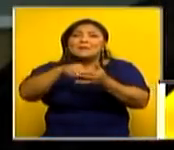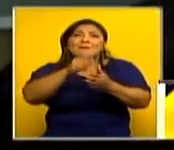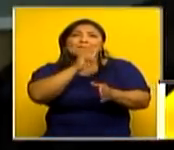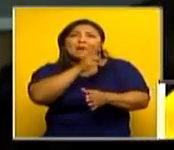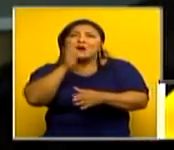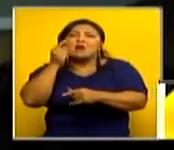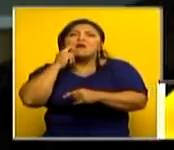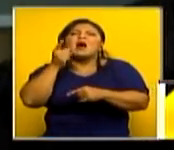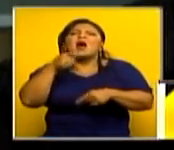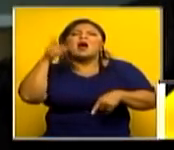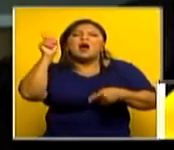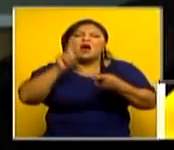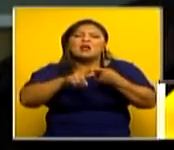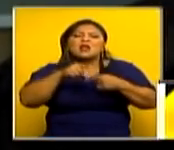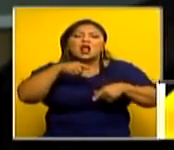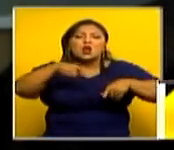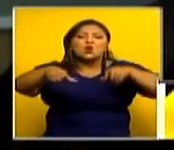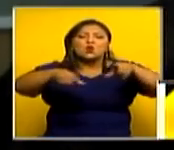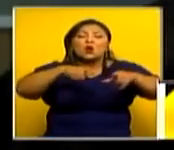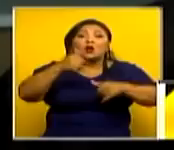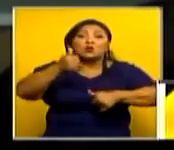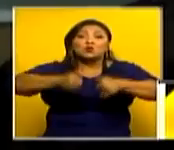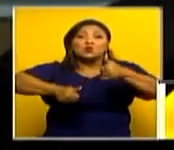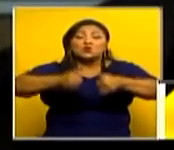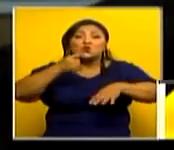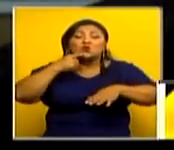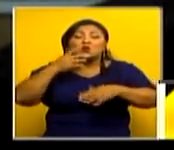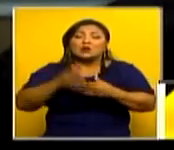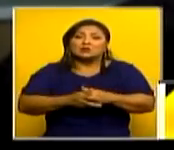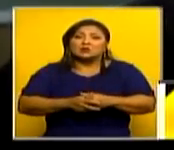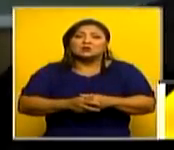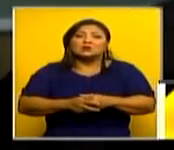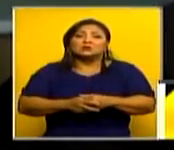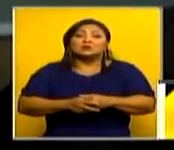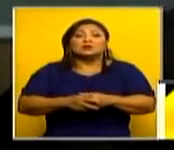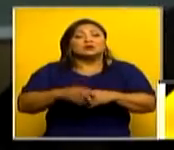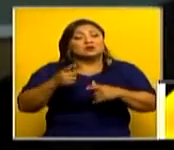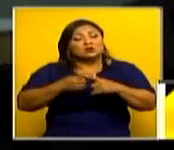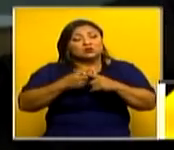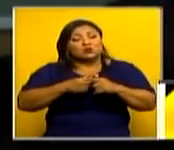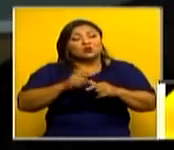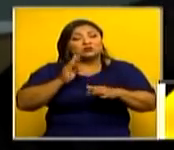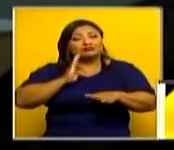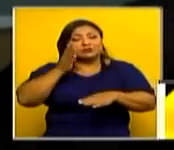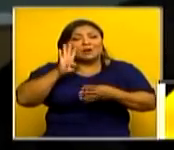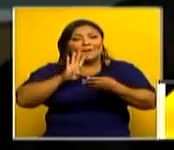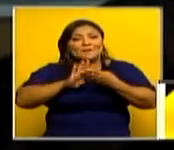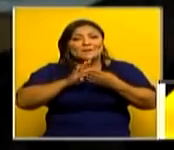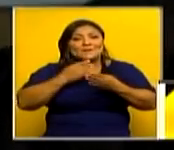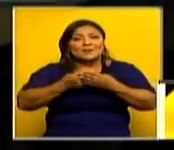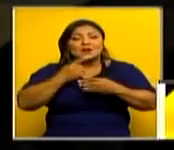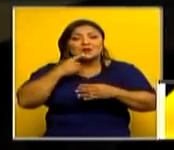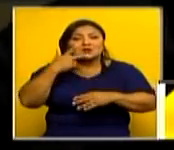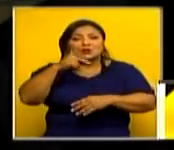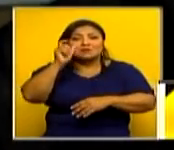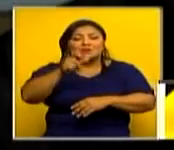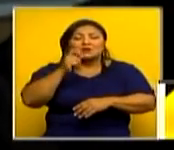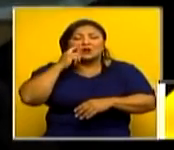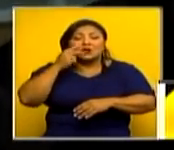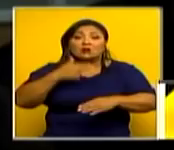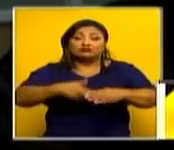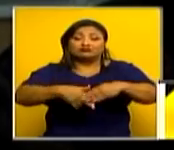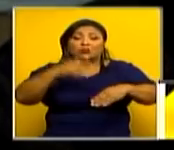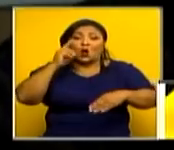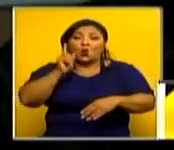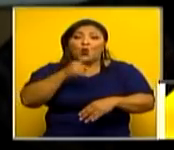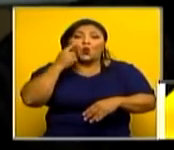se habrían trasladado hasta dicho lugar, en la cual pues procedieron a la detención de tres ciudadanos, los mismos que se habrían encontrado un arma de fuego